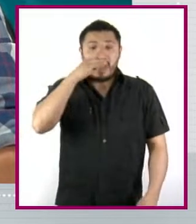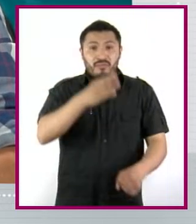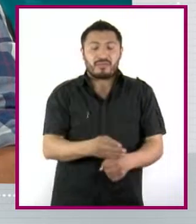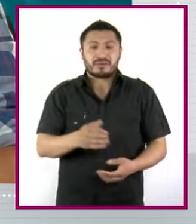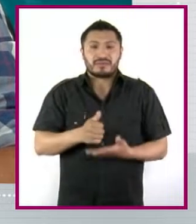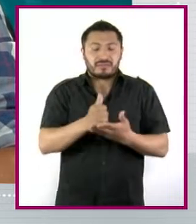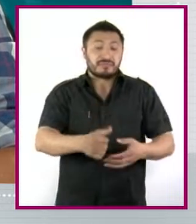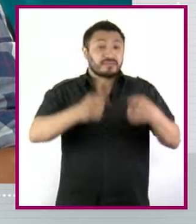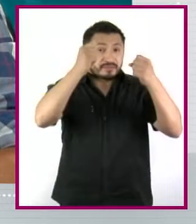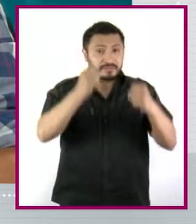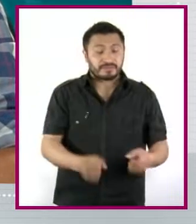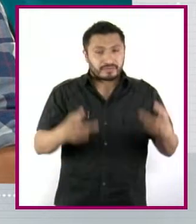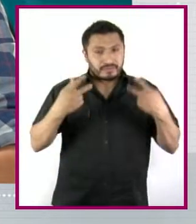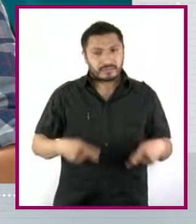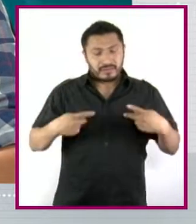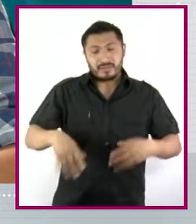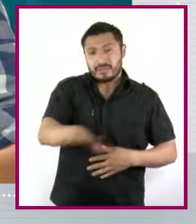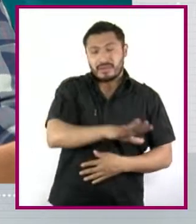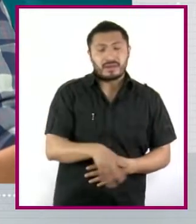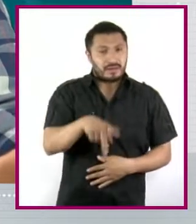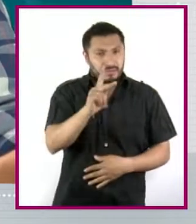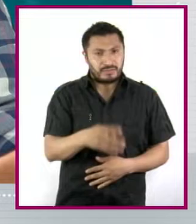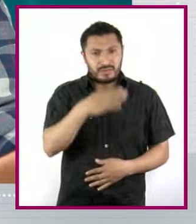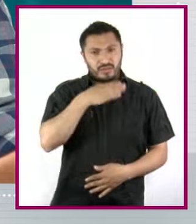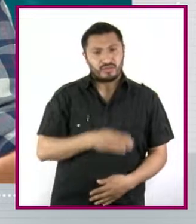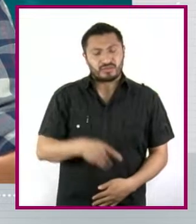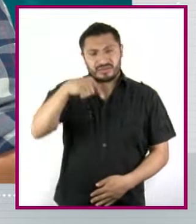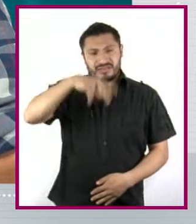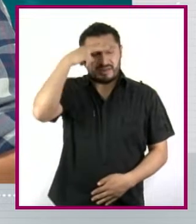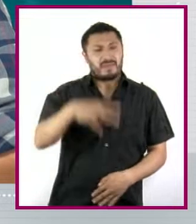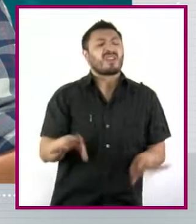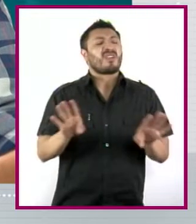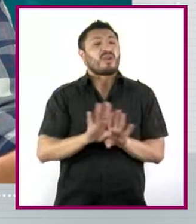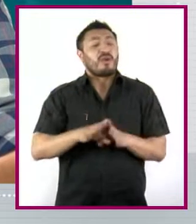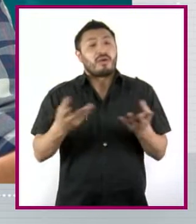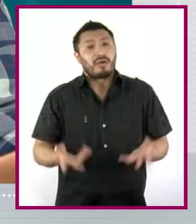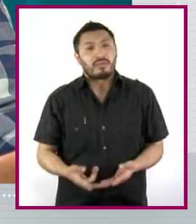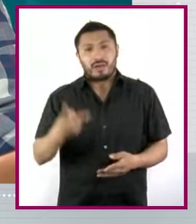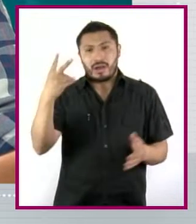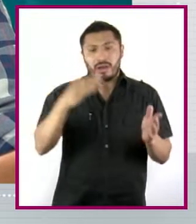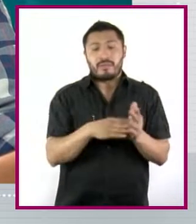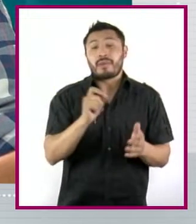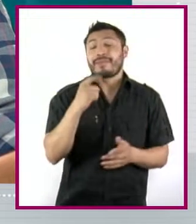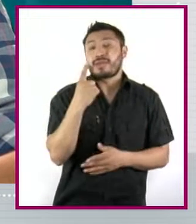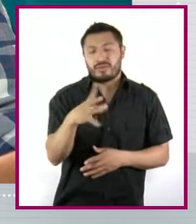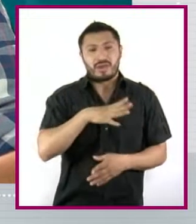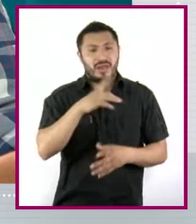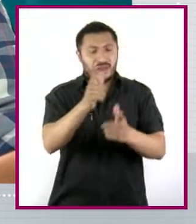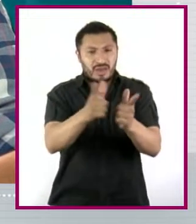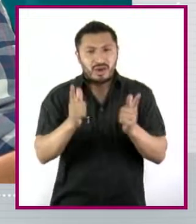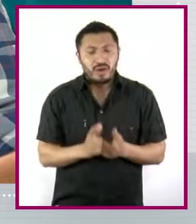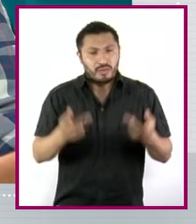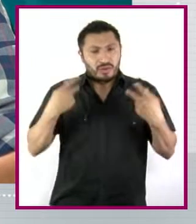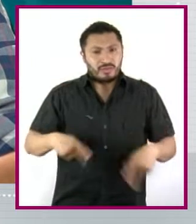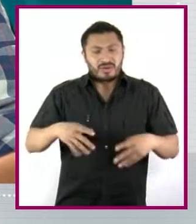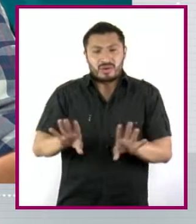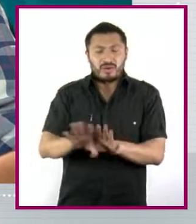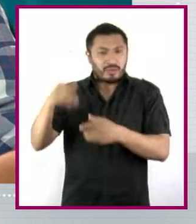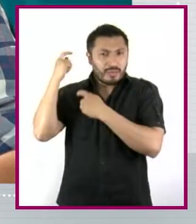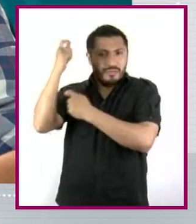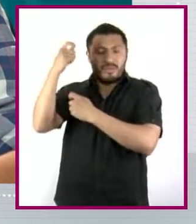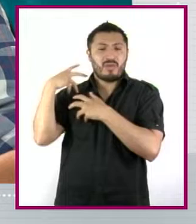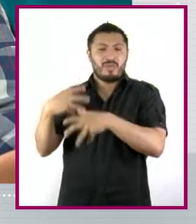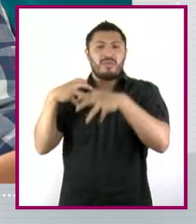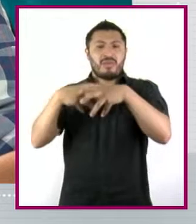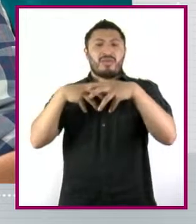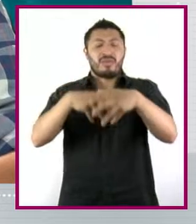los ciudadanos, pero ¿cómo se ejerce la justicia en nuestro país? ¿Por qué en 2021 aún hay grupos de ciudadanos que se levantan en armas para